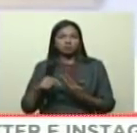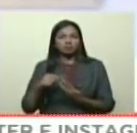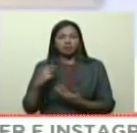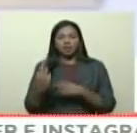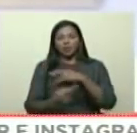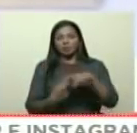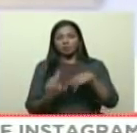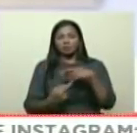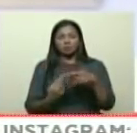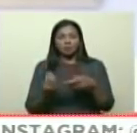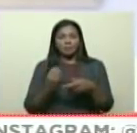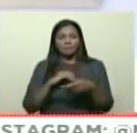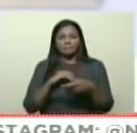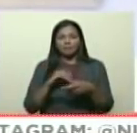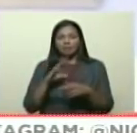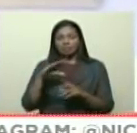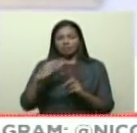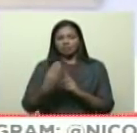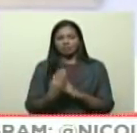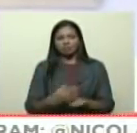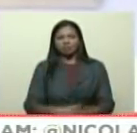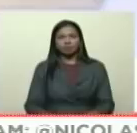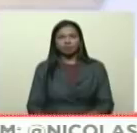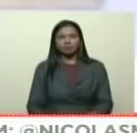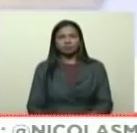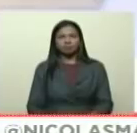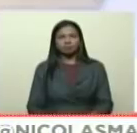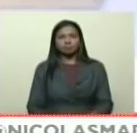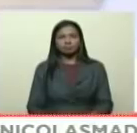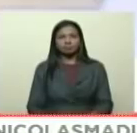revolución en la cultura.